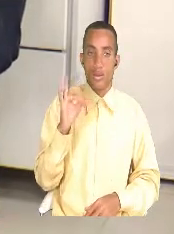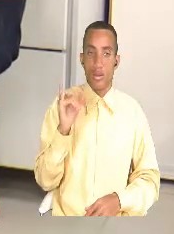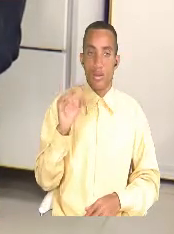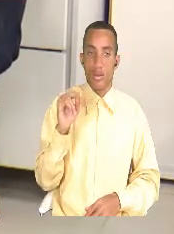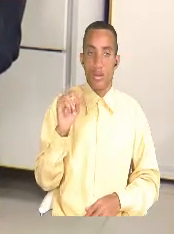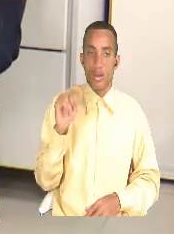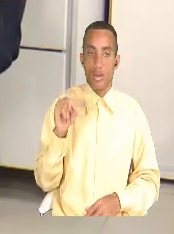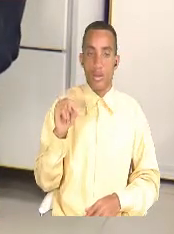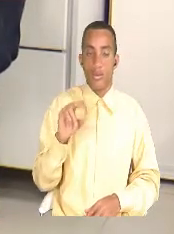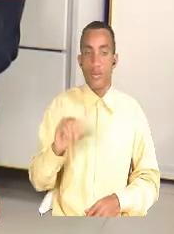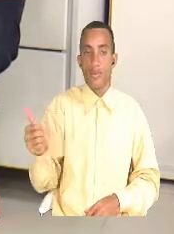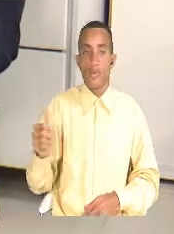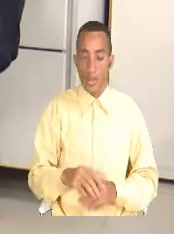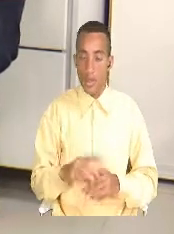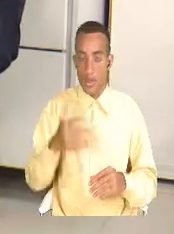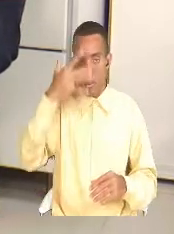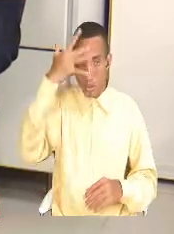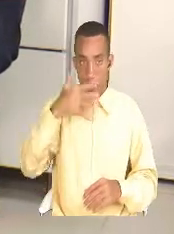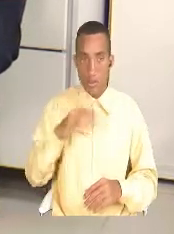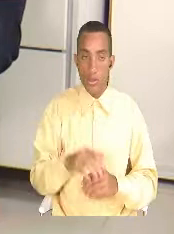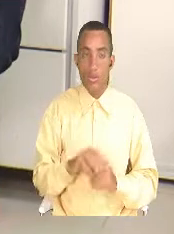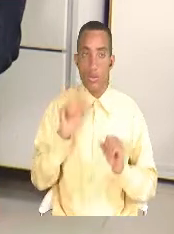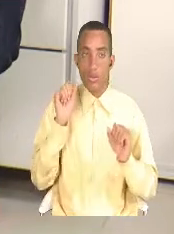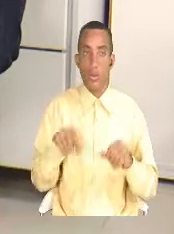y estaremos ahí